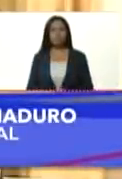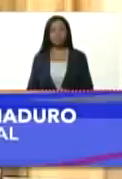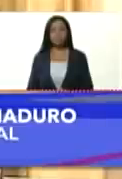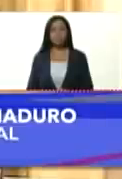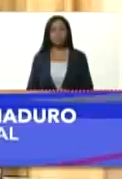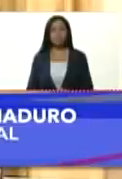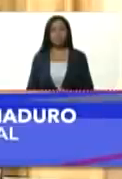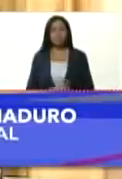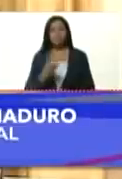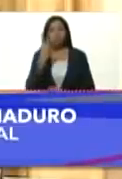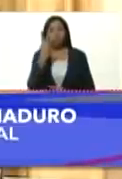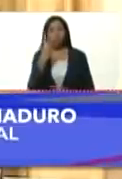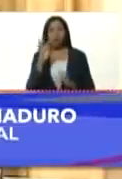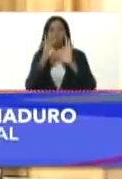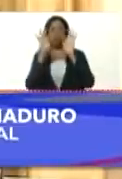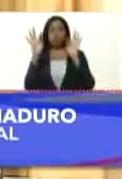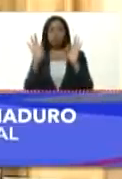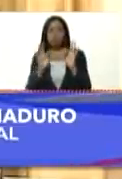4 modelos